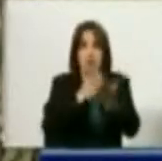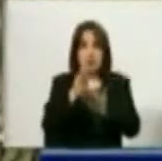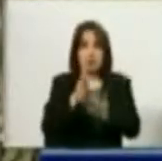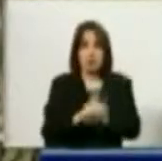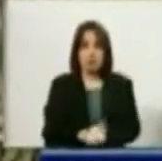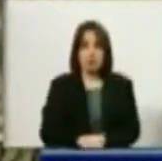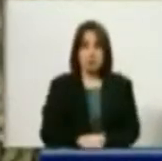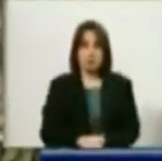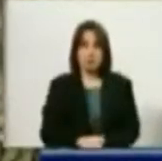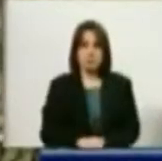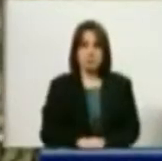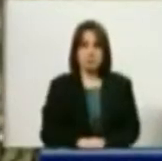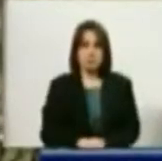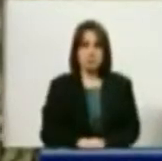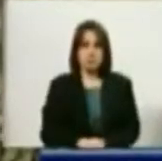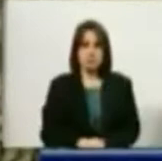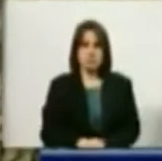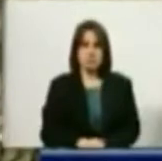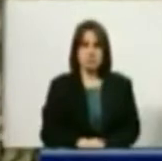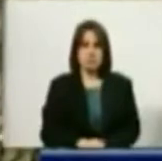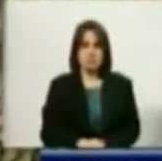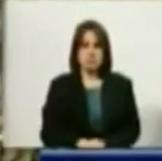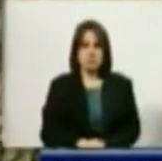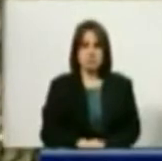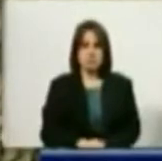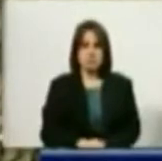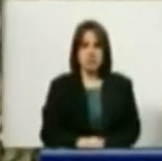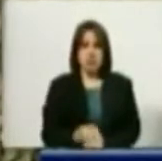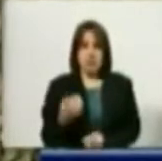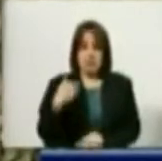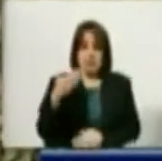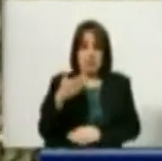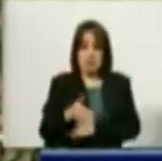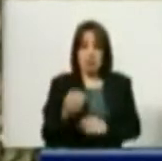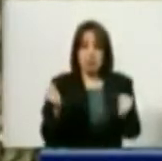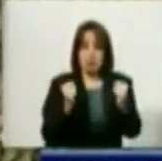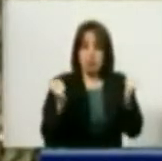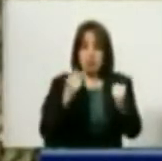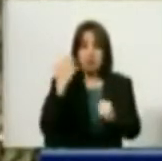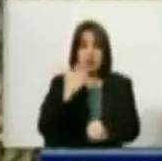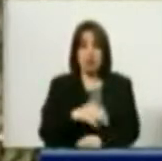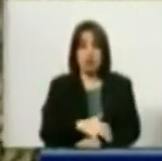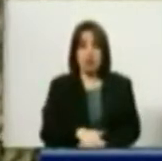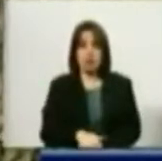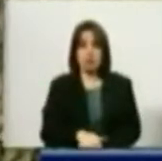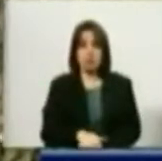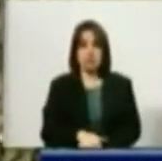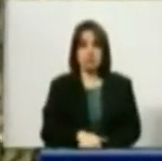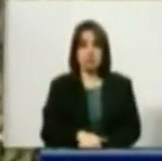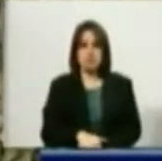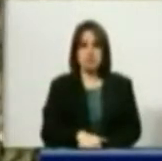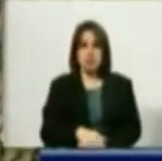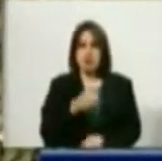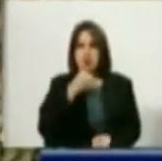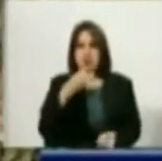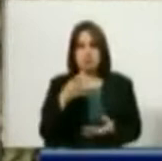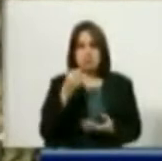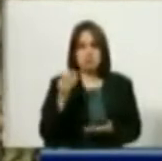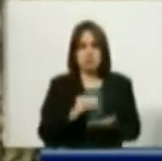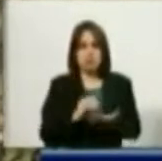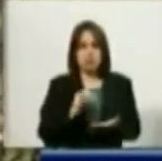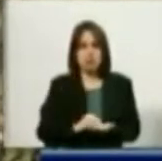dígame usted un día íbamos para la fría te cuento yo como lo he hecho varias veces